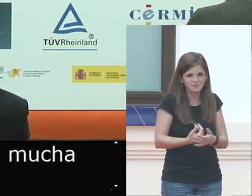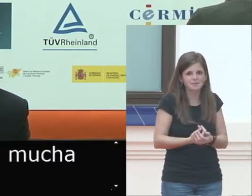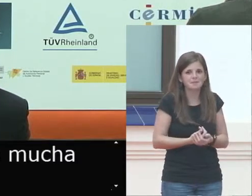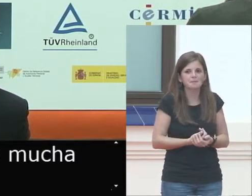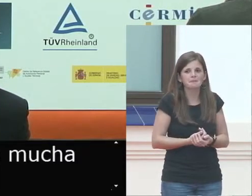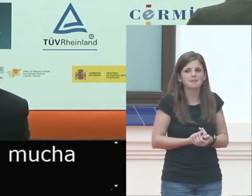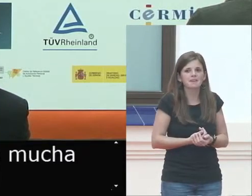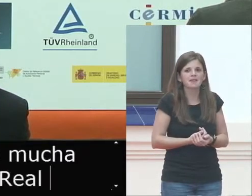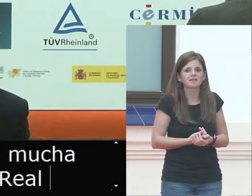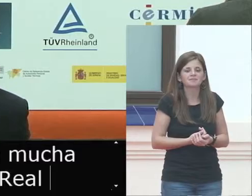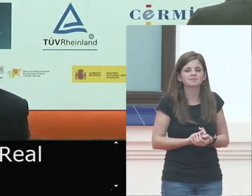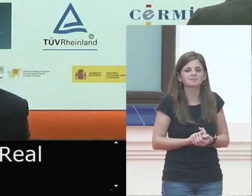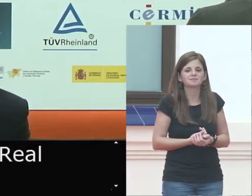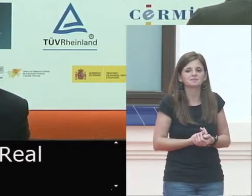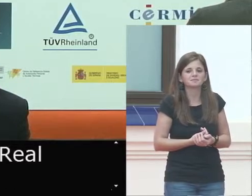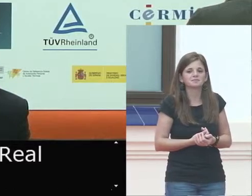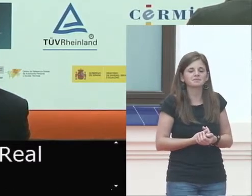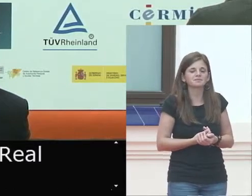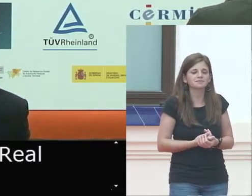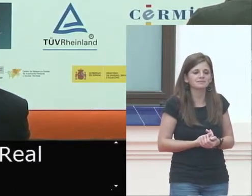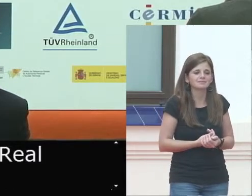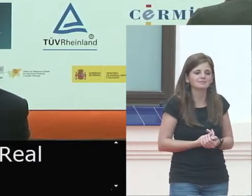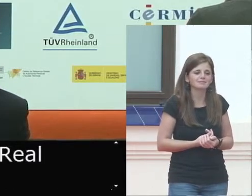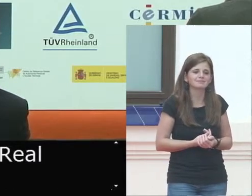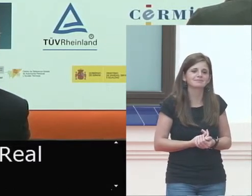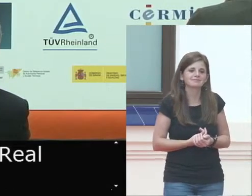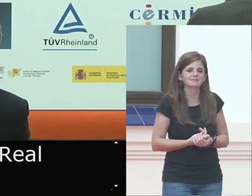como hicieron la gente películas.